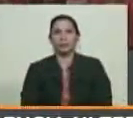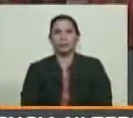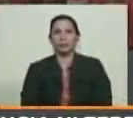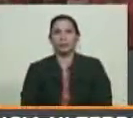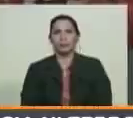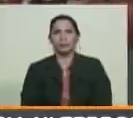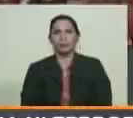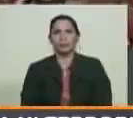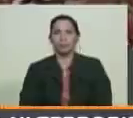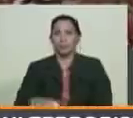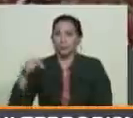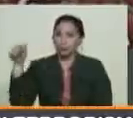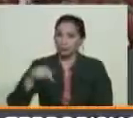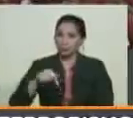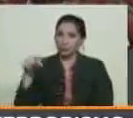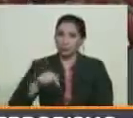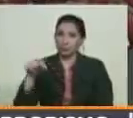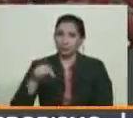Y